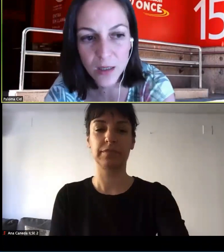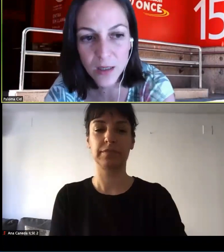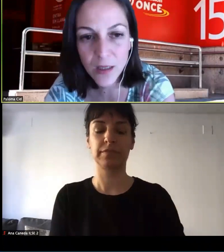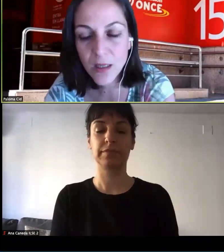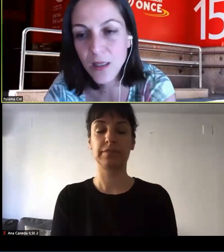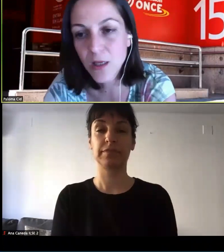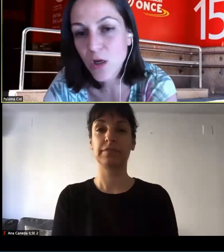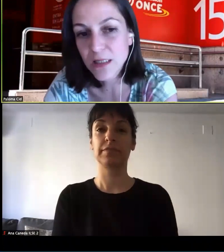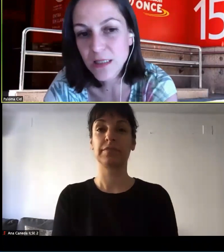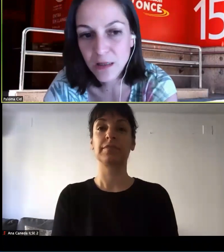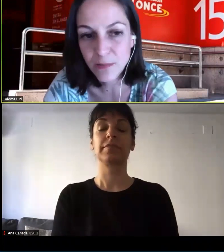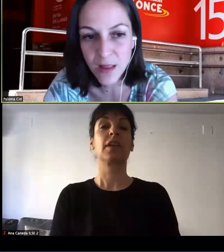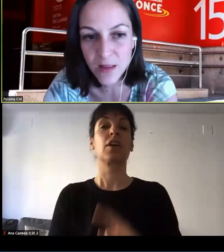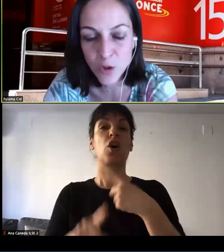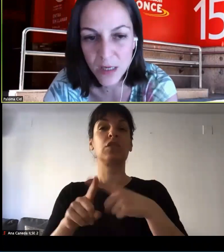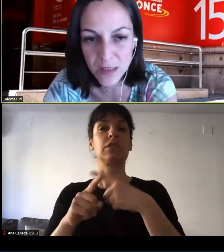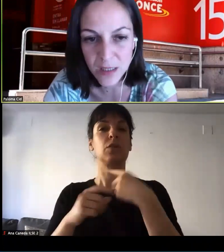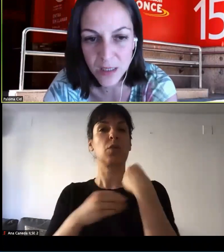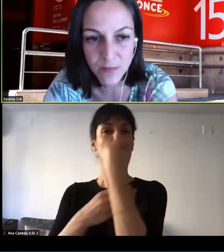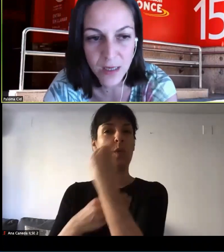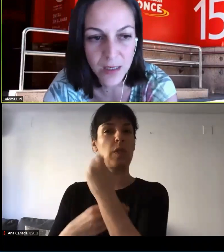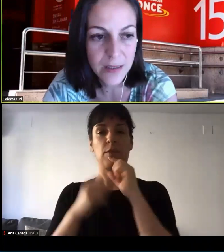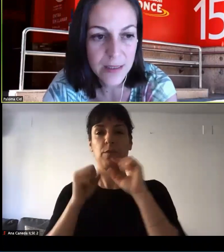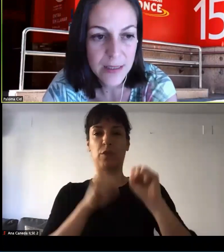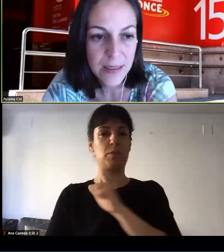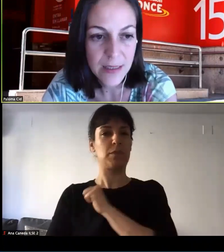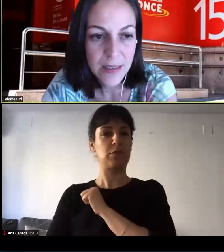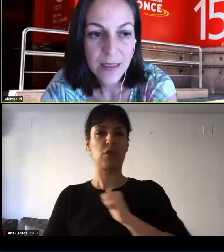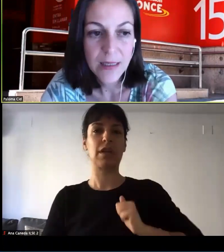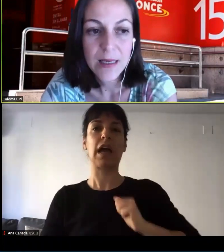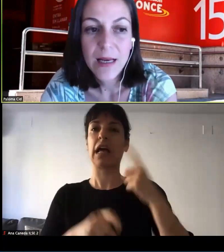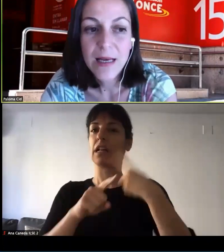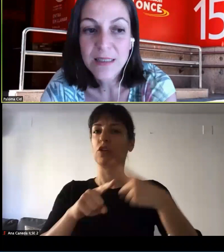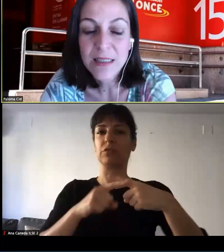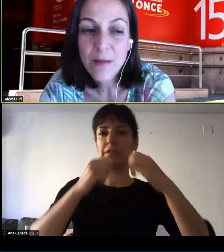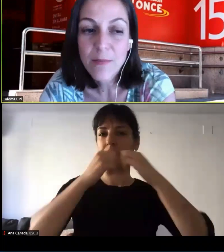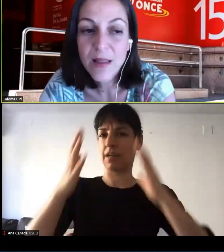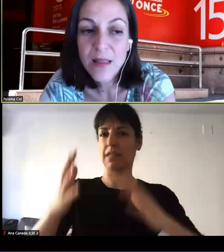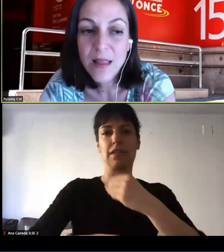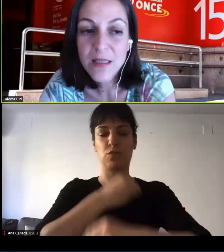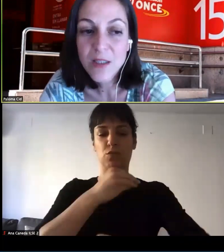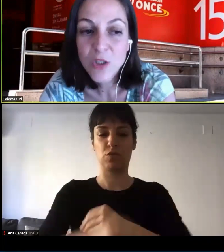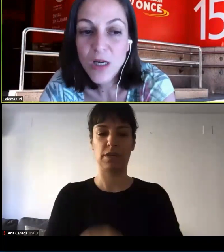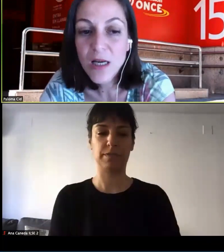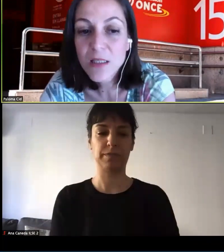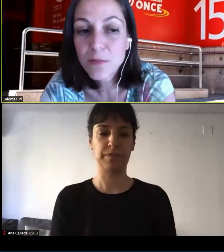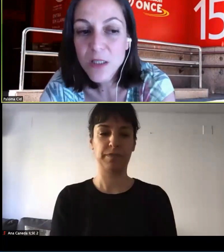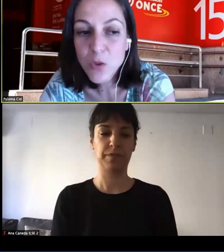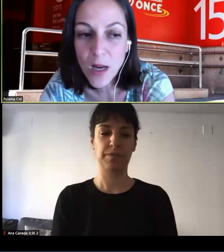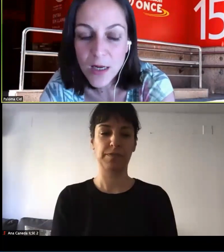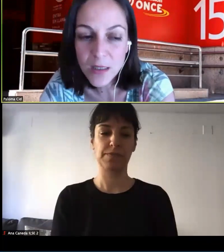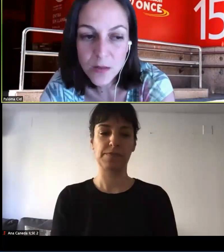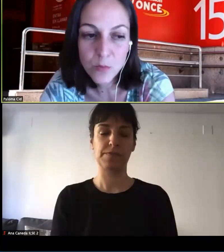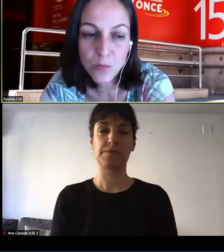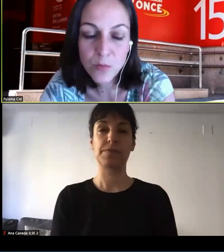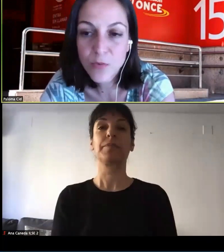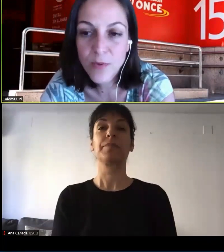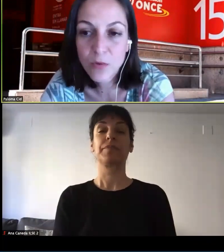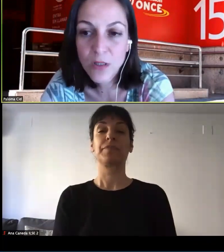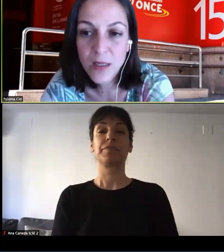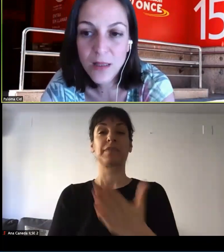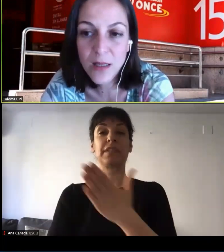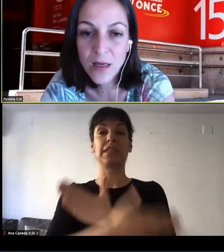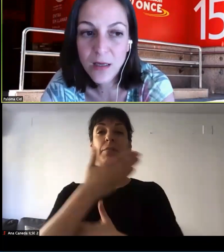personal y con las actividades domésticas, ¿vale? Las discapacidades sensoriales visuales, pues